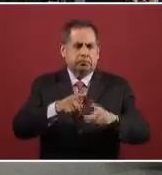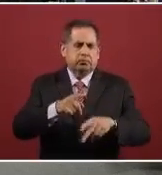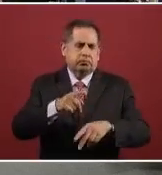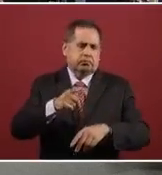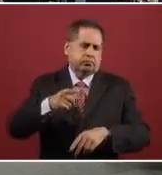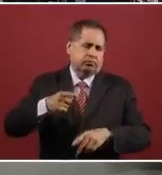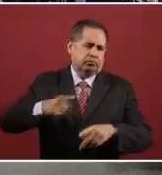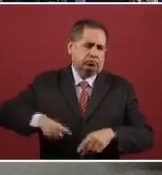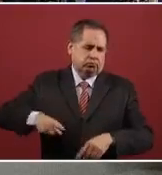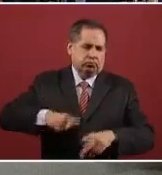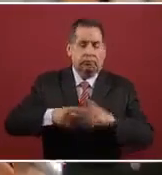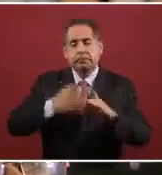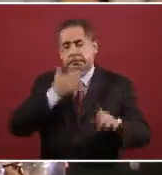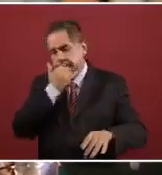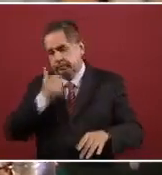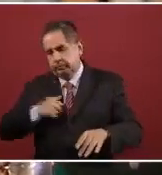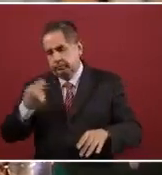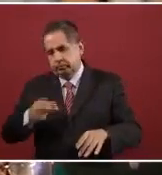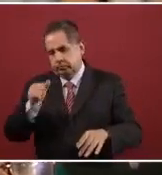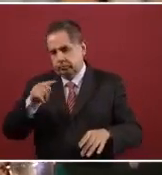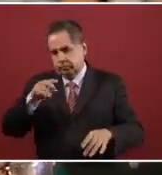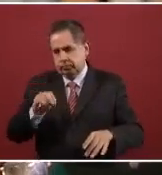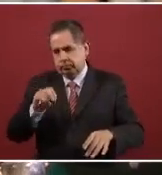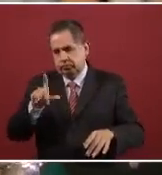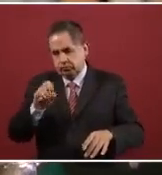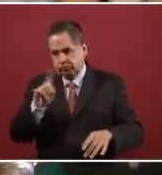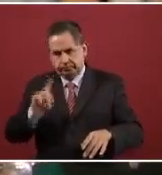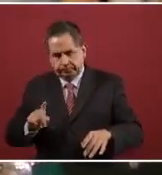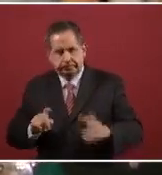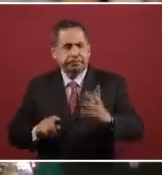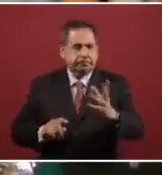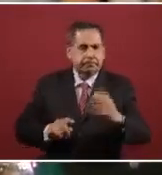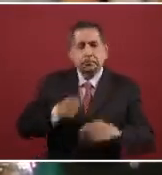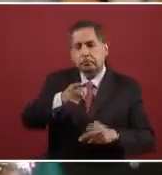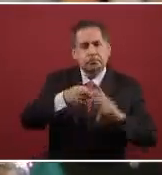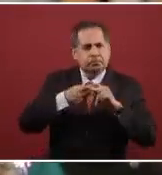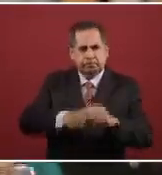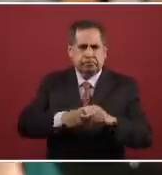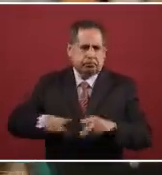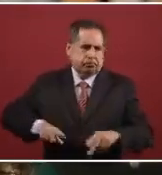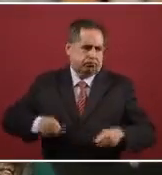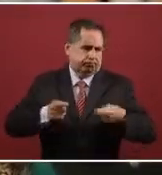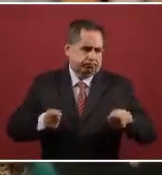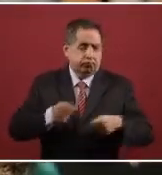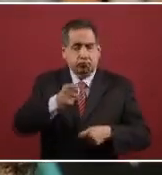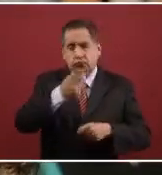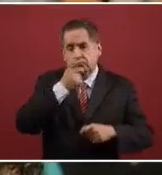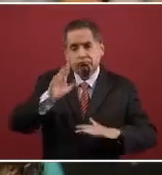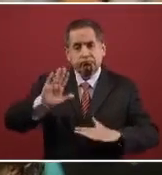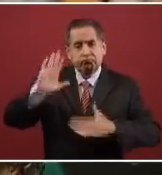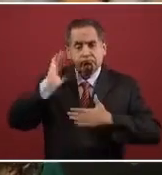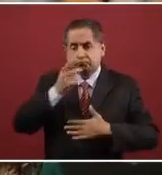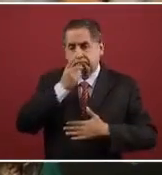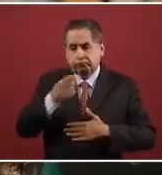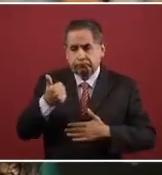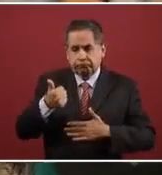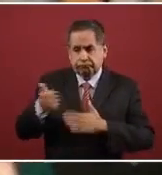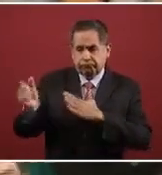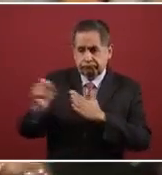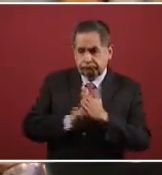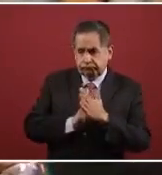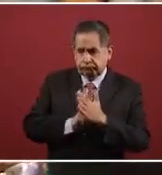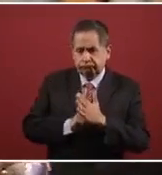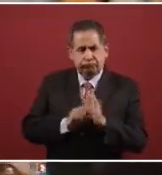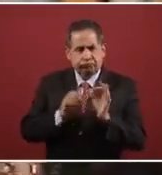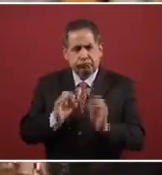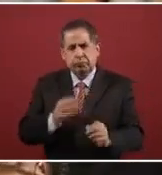comentó, bueno, soy Antonio López de La Razón, perdón, buenos días. Al principio de su administración usted se comprometió a que en 6 meses